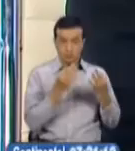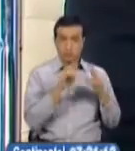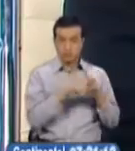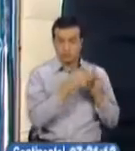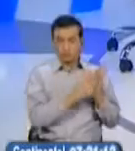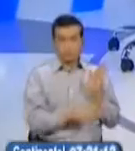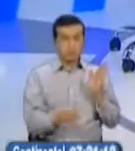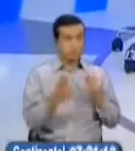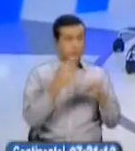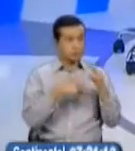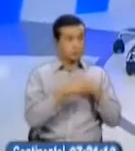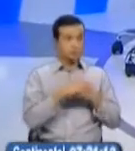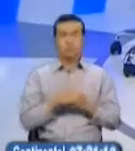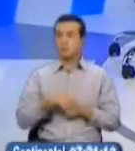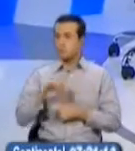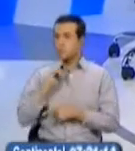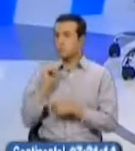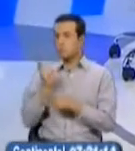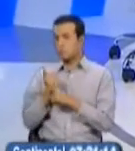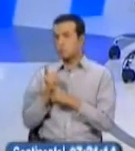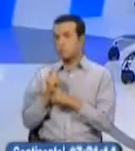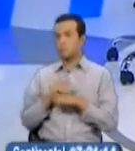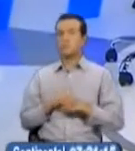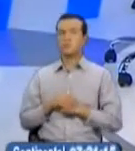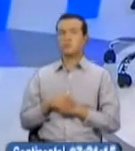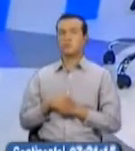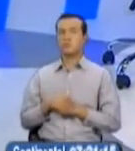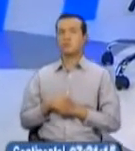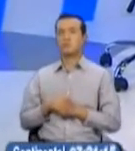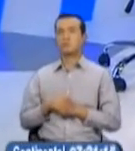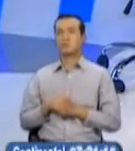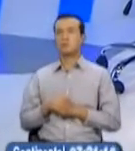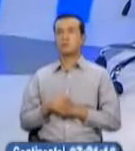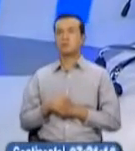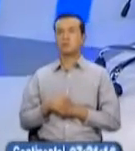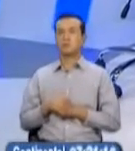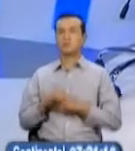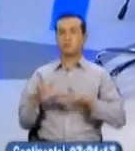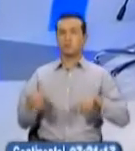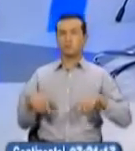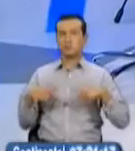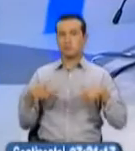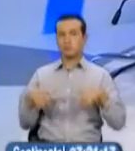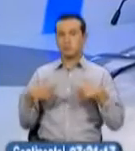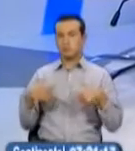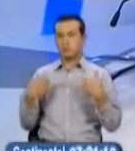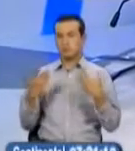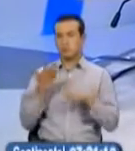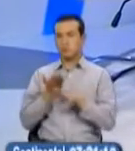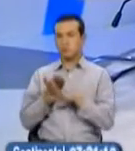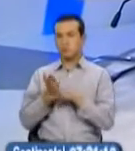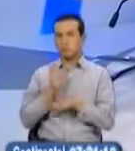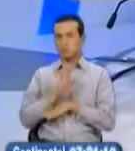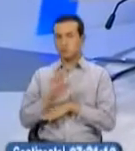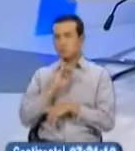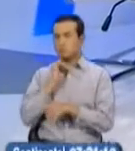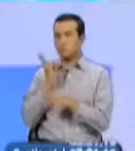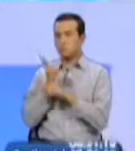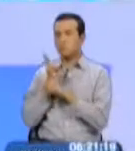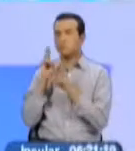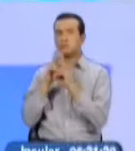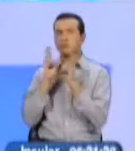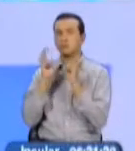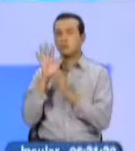iniciar su emprendimiento así esto justamente le dio moreno la propuesta de él es